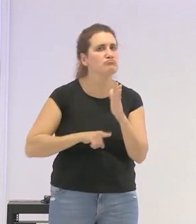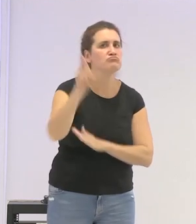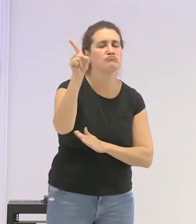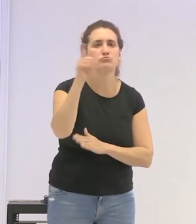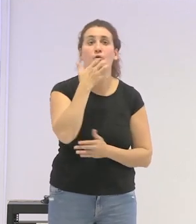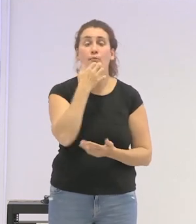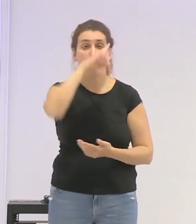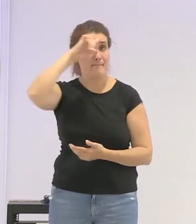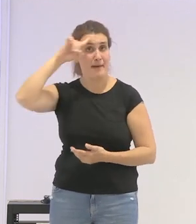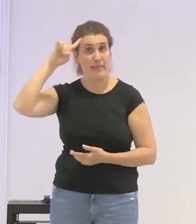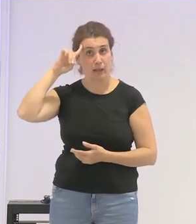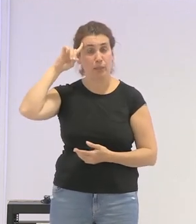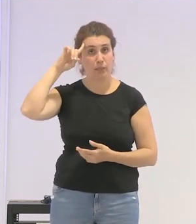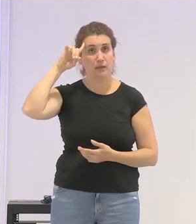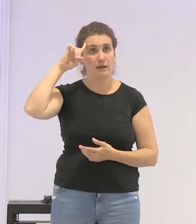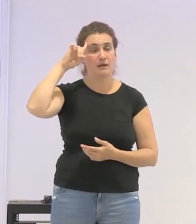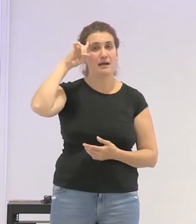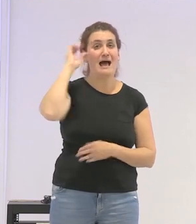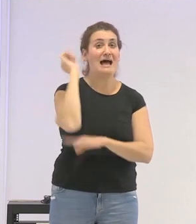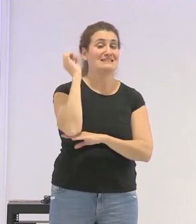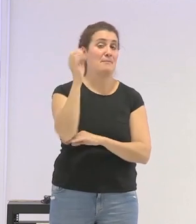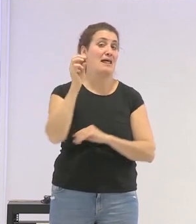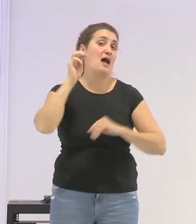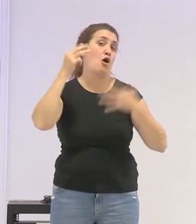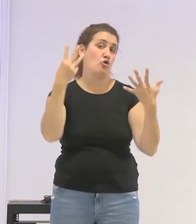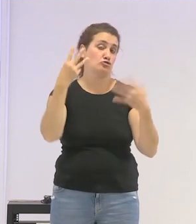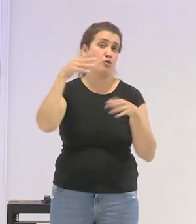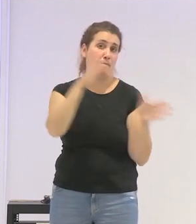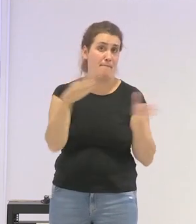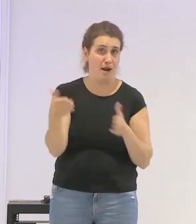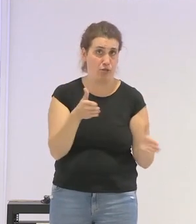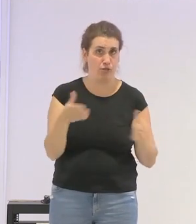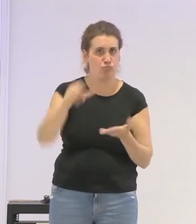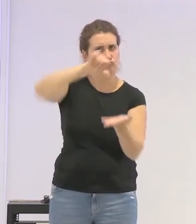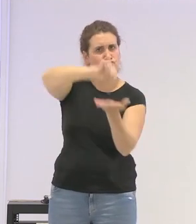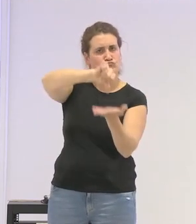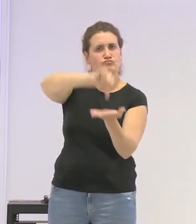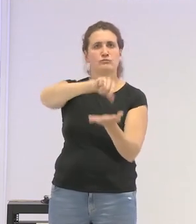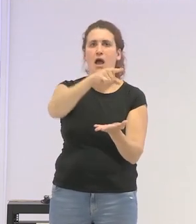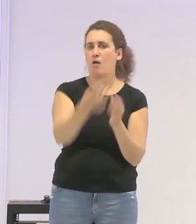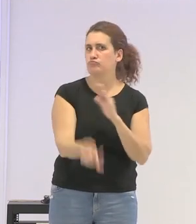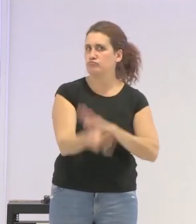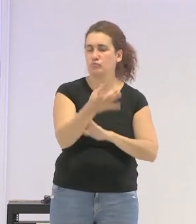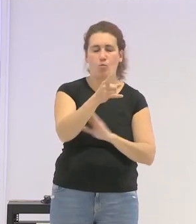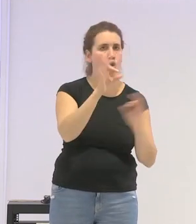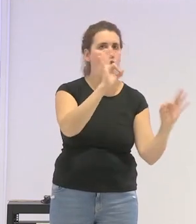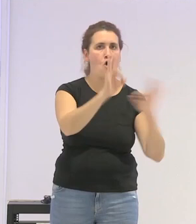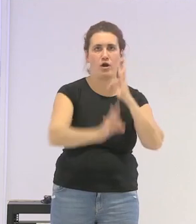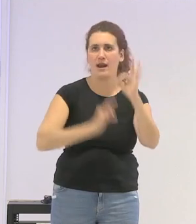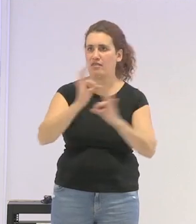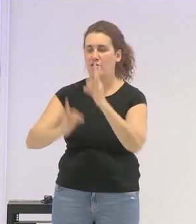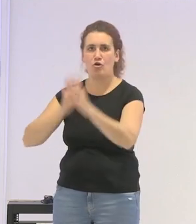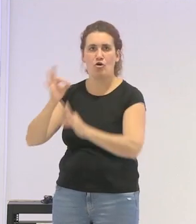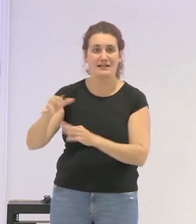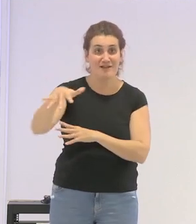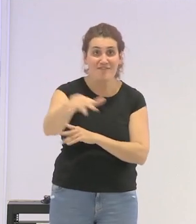Madrid, a partir de la asamblea del 8M central, digamos, se ha generado una miriada de organizaciones en los barrios, ¿no? Entonces